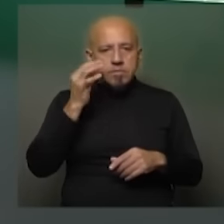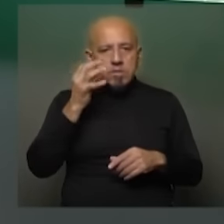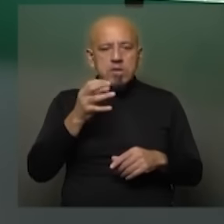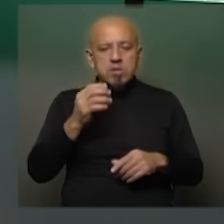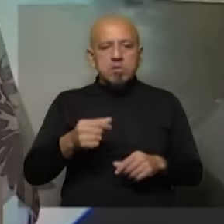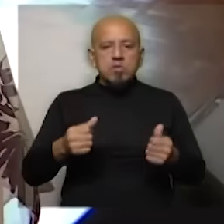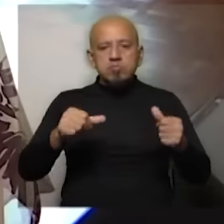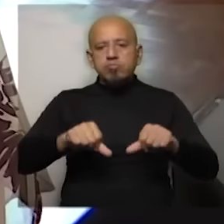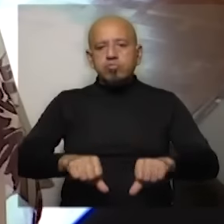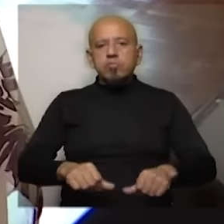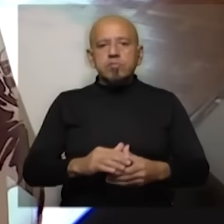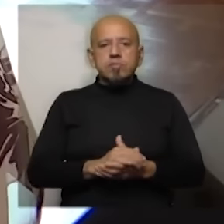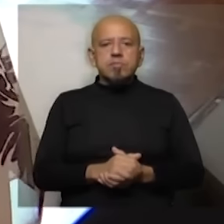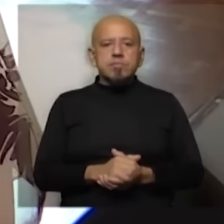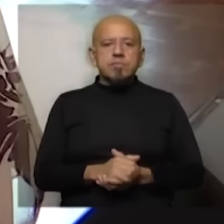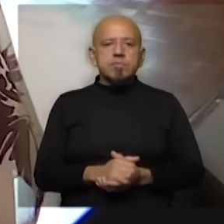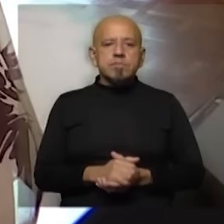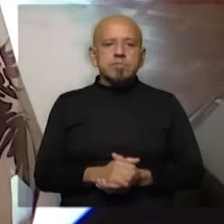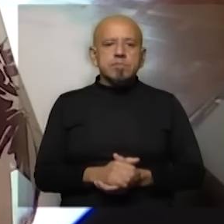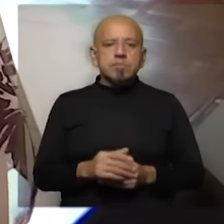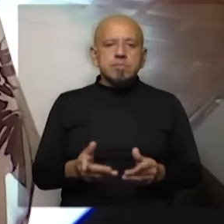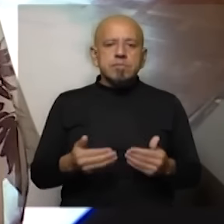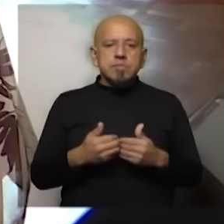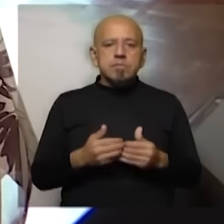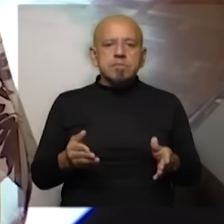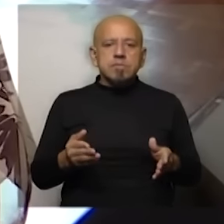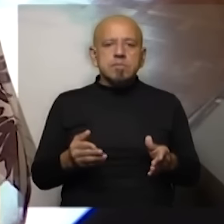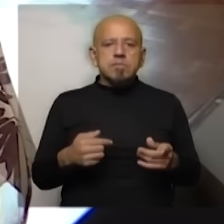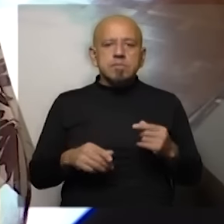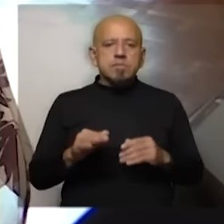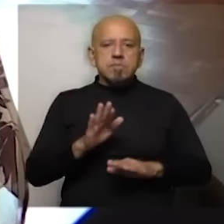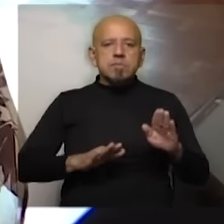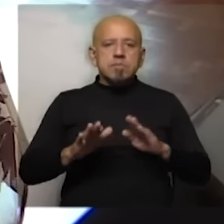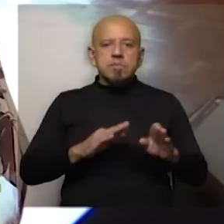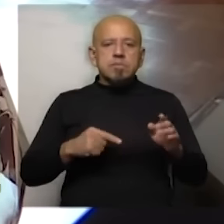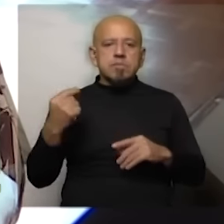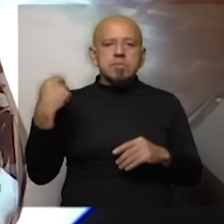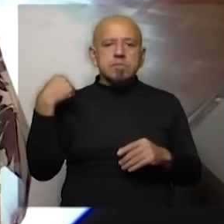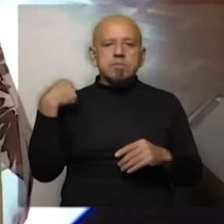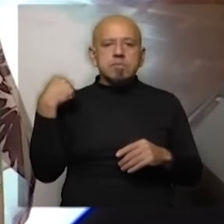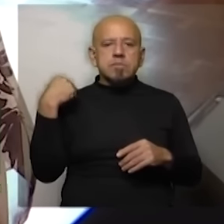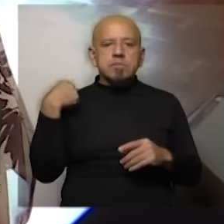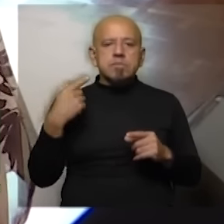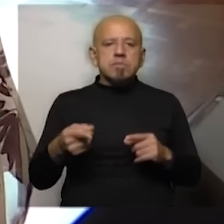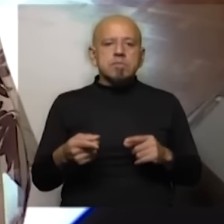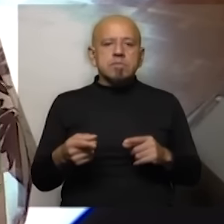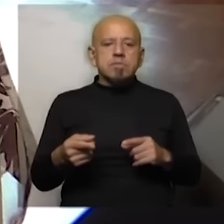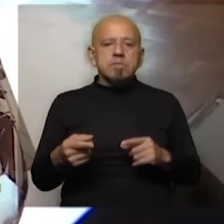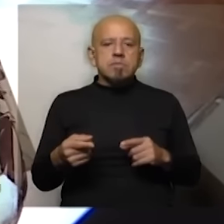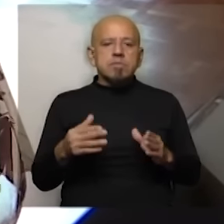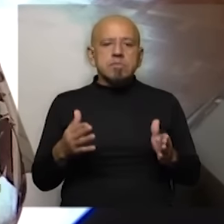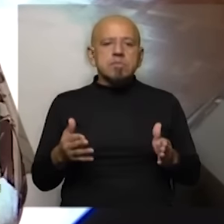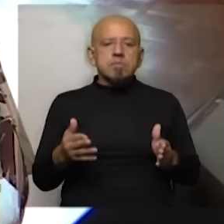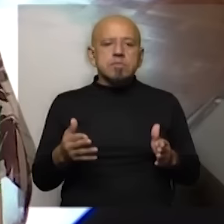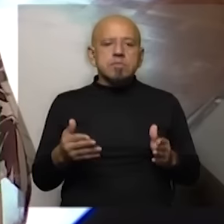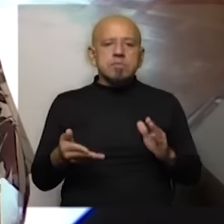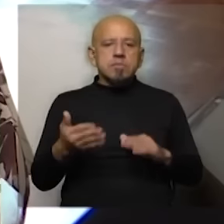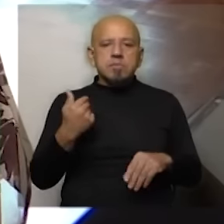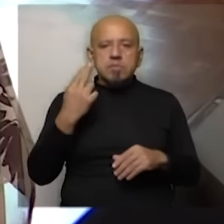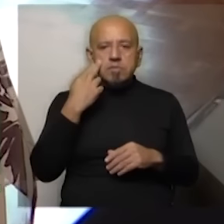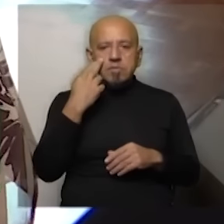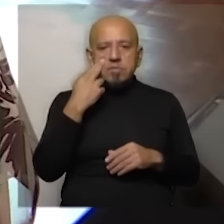hundimiento. Hemos comenzado las obras de reconstrucción en Pocitos, que es la zona que ha tenido una afectación mayor y que